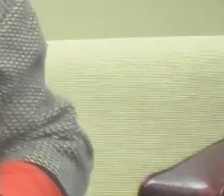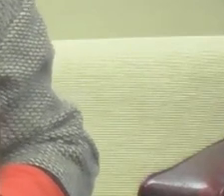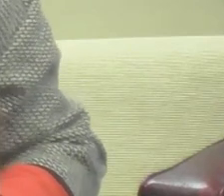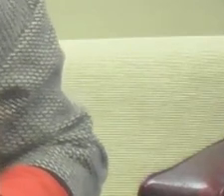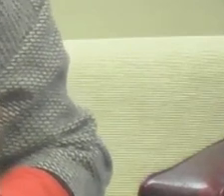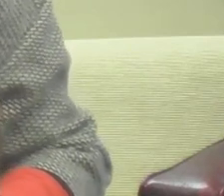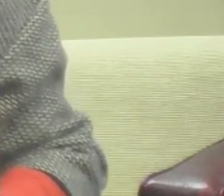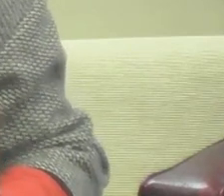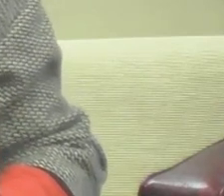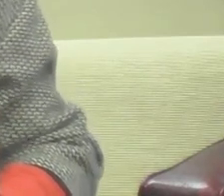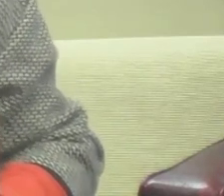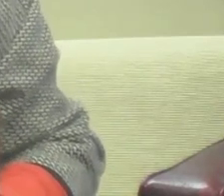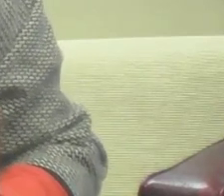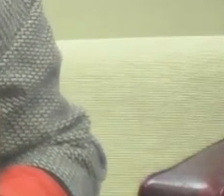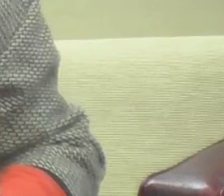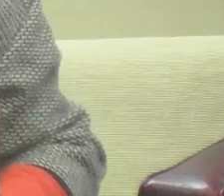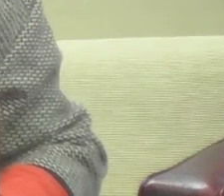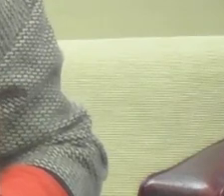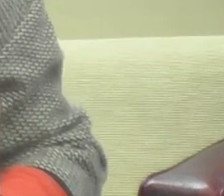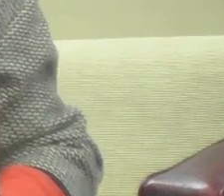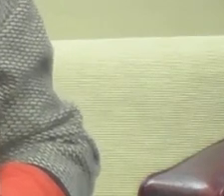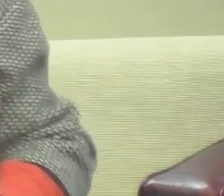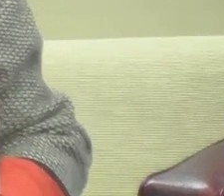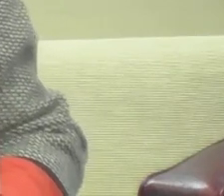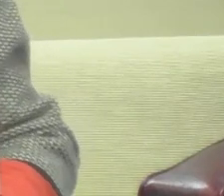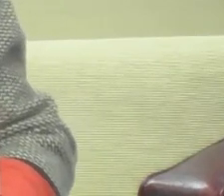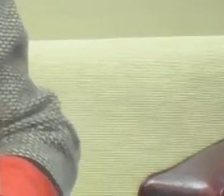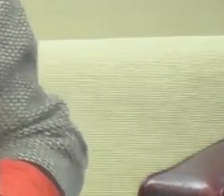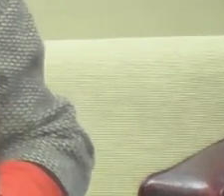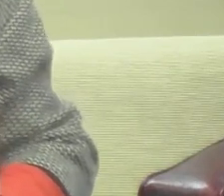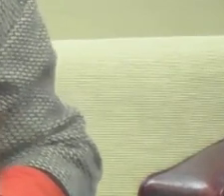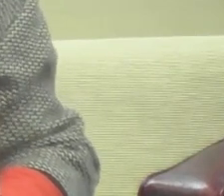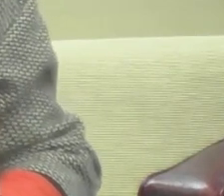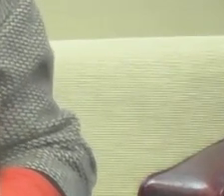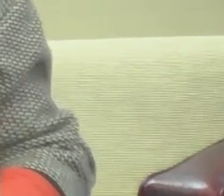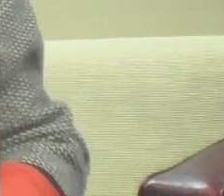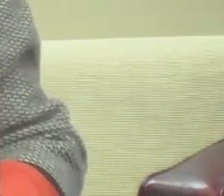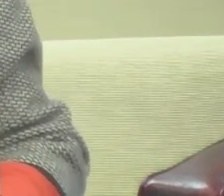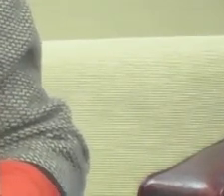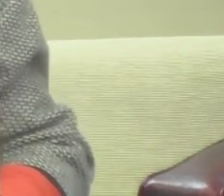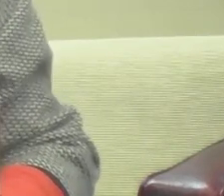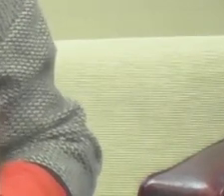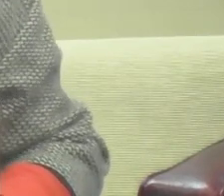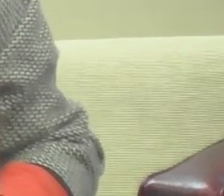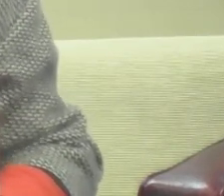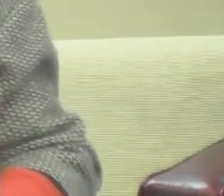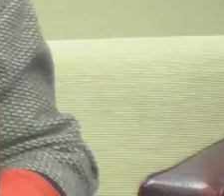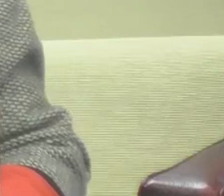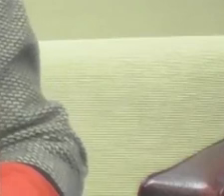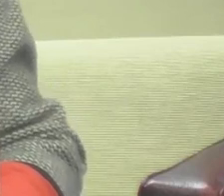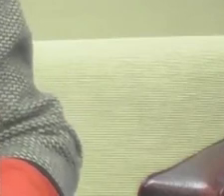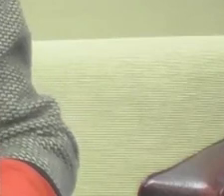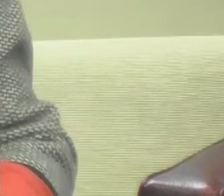institucionalidad que no que no funciona que no tenemos en la provincia de Santa Fe que es la legislatura o que no funciona como